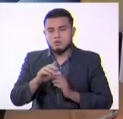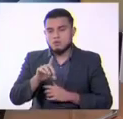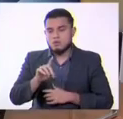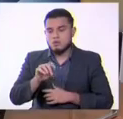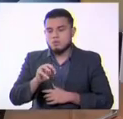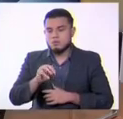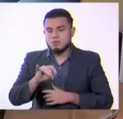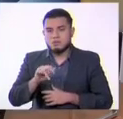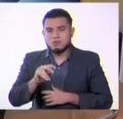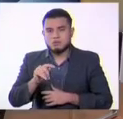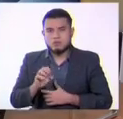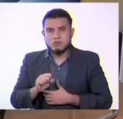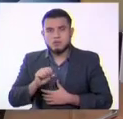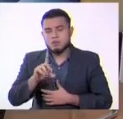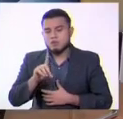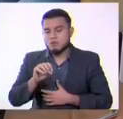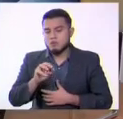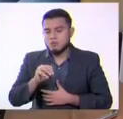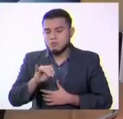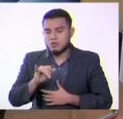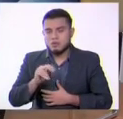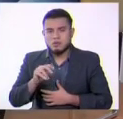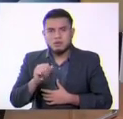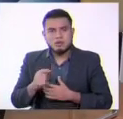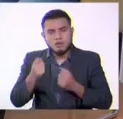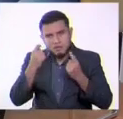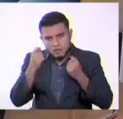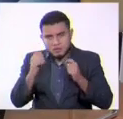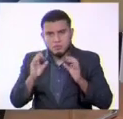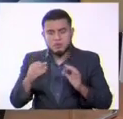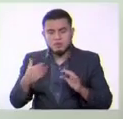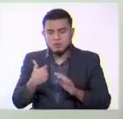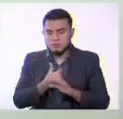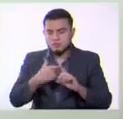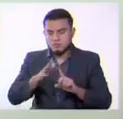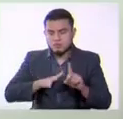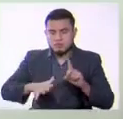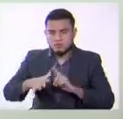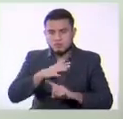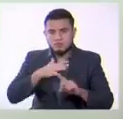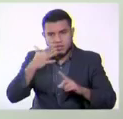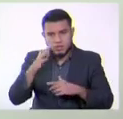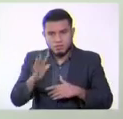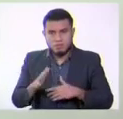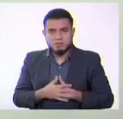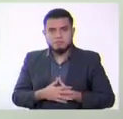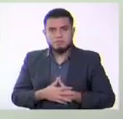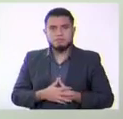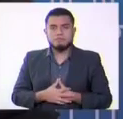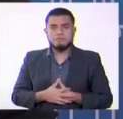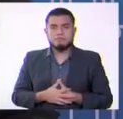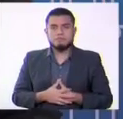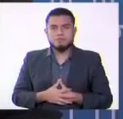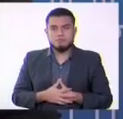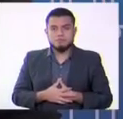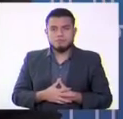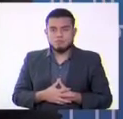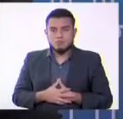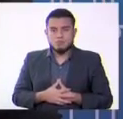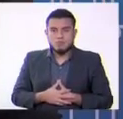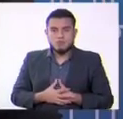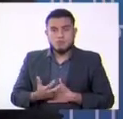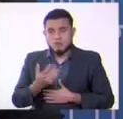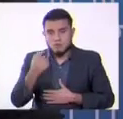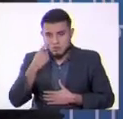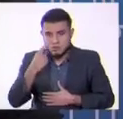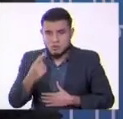dominada también. Pero ¿cómo podemos entenderlo mejor en nuestra realidad? ¿Algún contexto, algún ejemplo, Candy? Vamos a retomar uno de los ejemplos